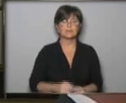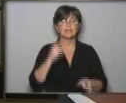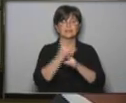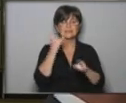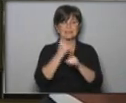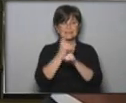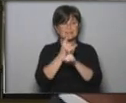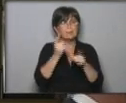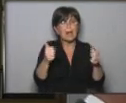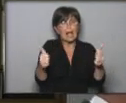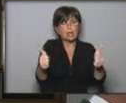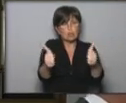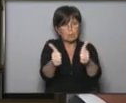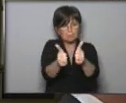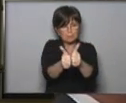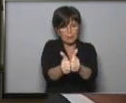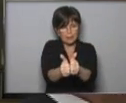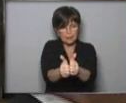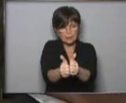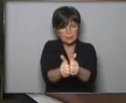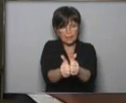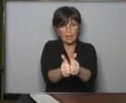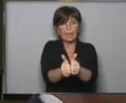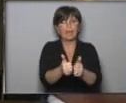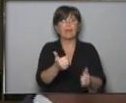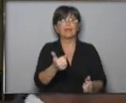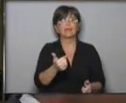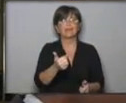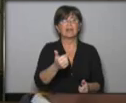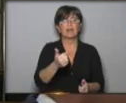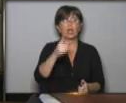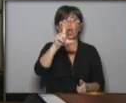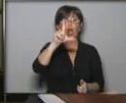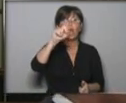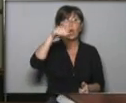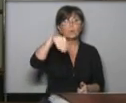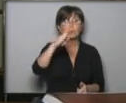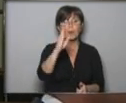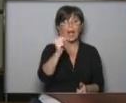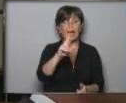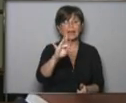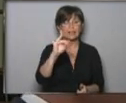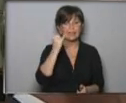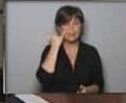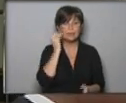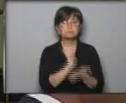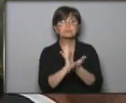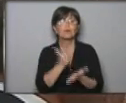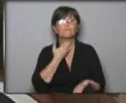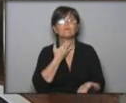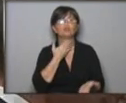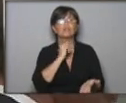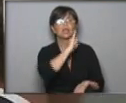Siempre acompañado por el padre Federico Lombardi, jesuita, vocero de la Santa